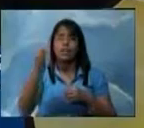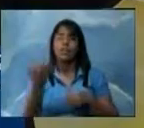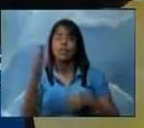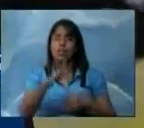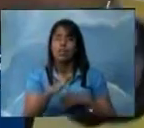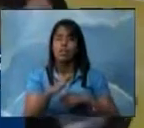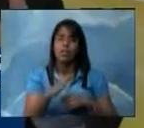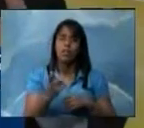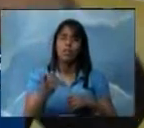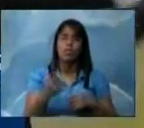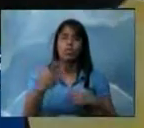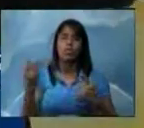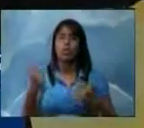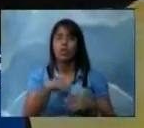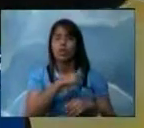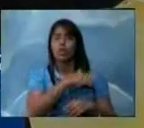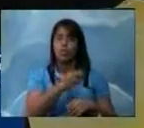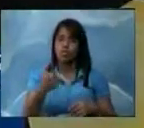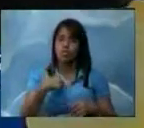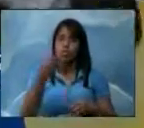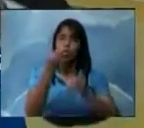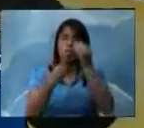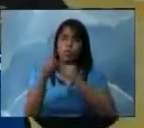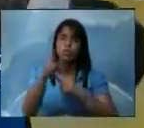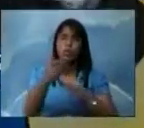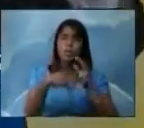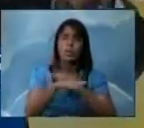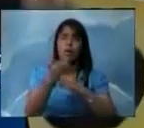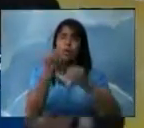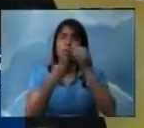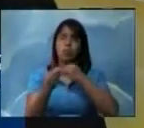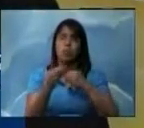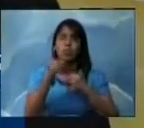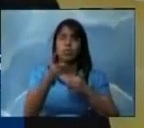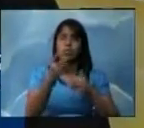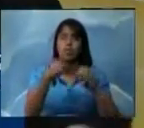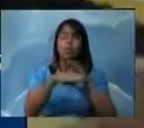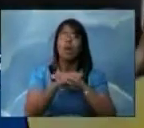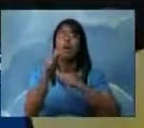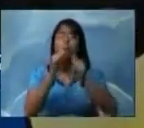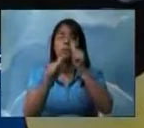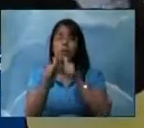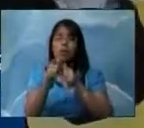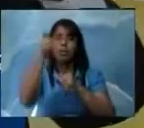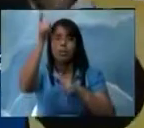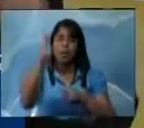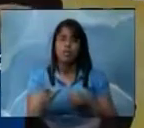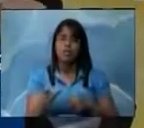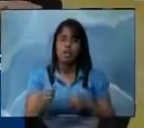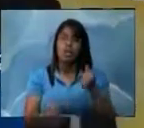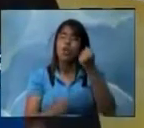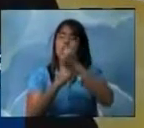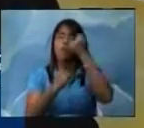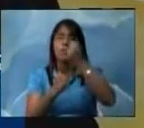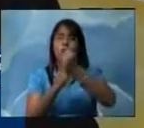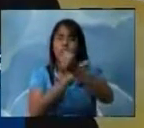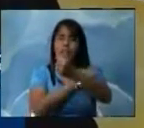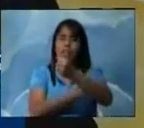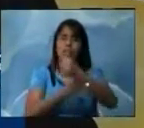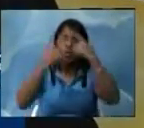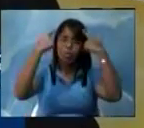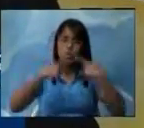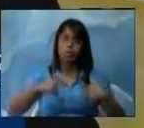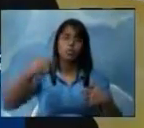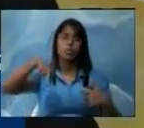estaba elogiando. Lo que yo como, ustedes van a comer. Lo que yo bebo, ustedes van a beber. Ustedes van a ser fortalecidos como